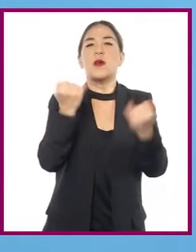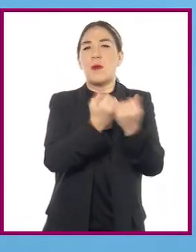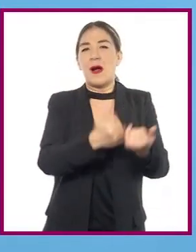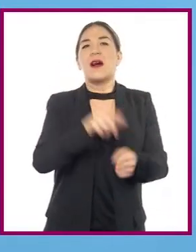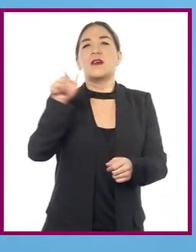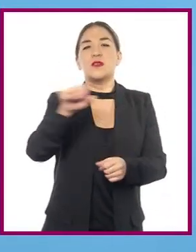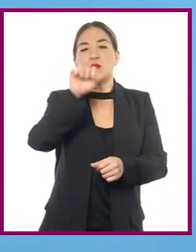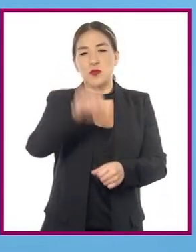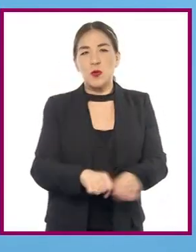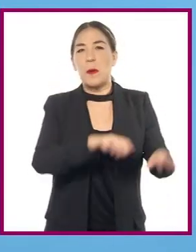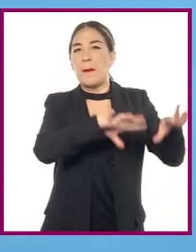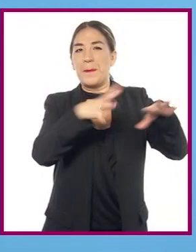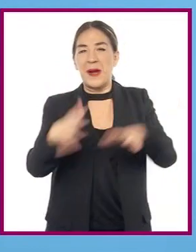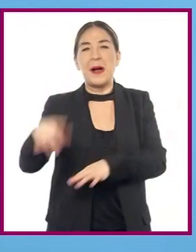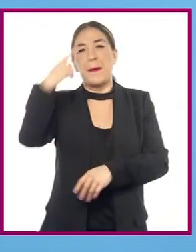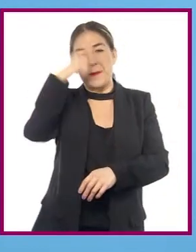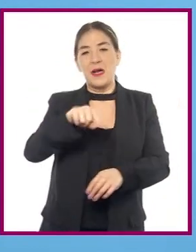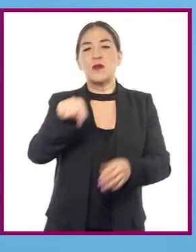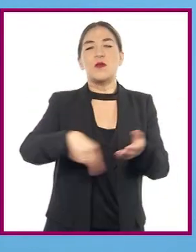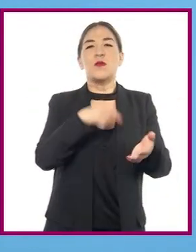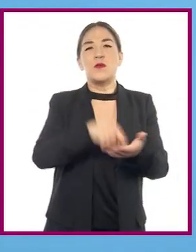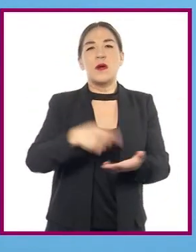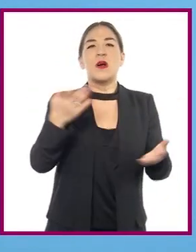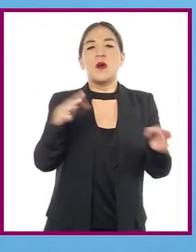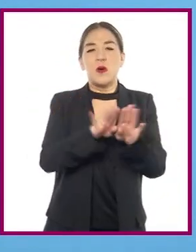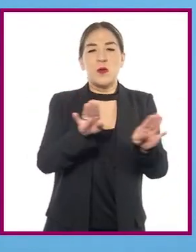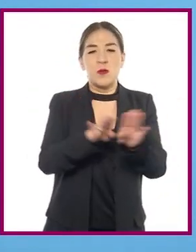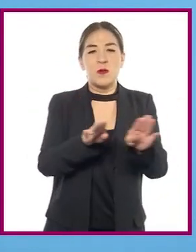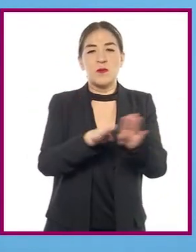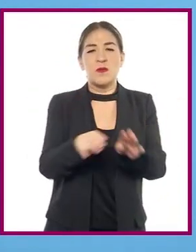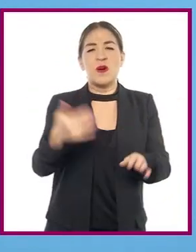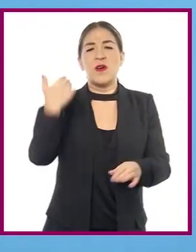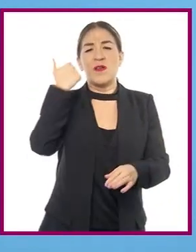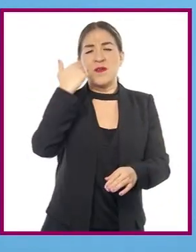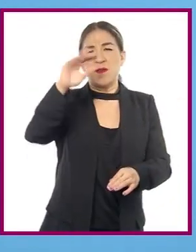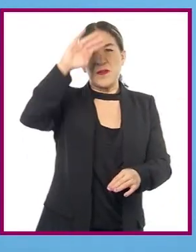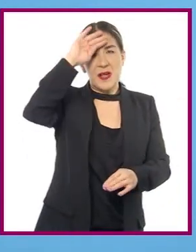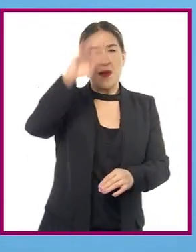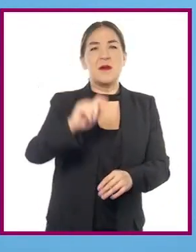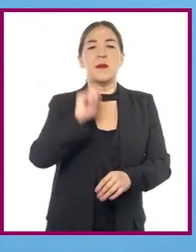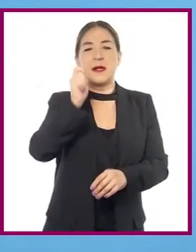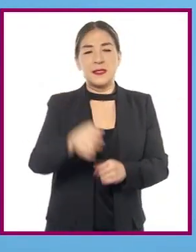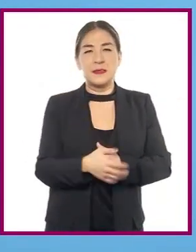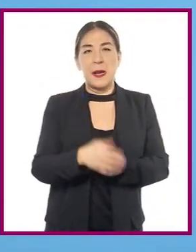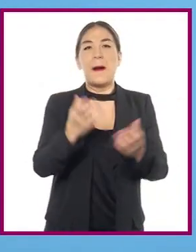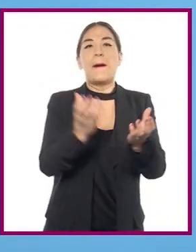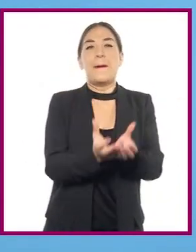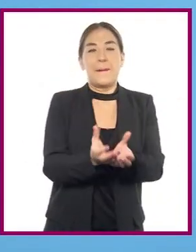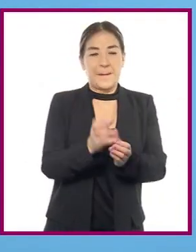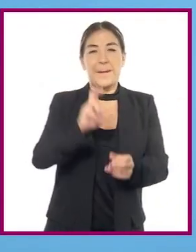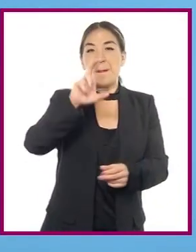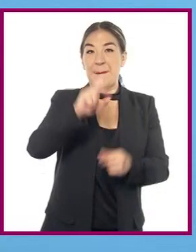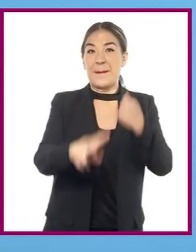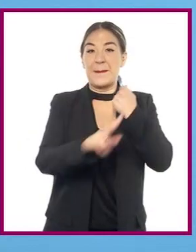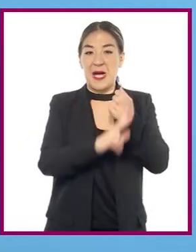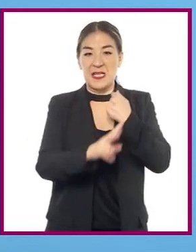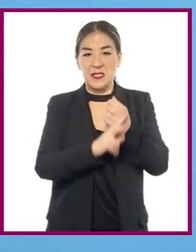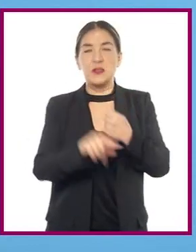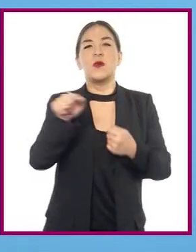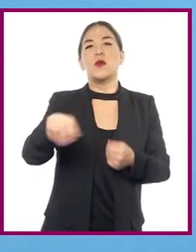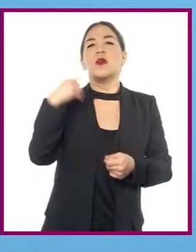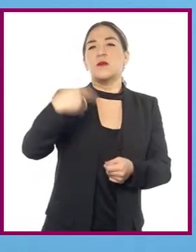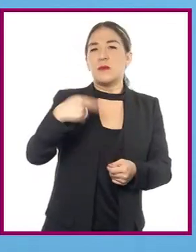su eficacia contra las fiebres tercianas y cuartanas. Vasos finos de barro que llamamos